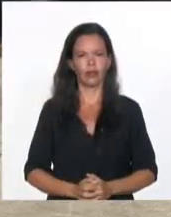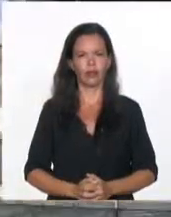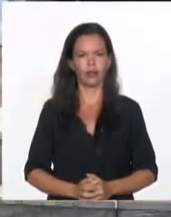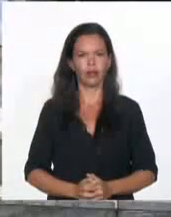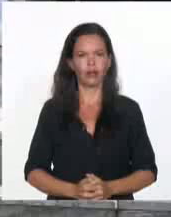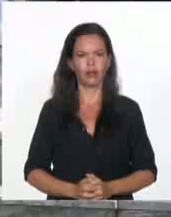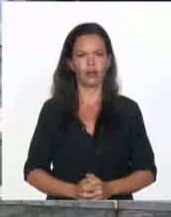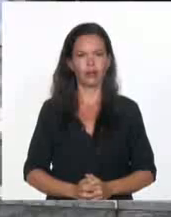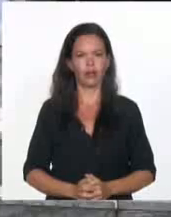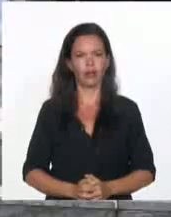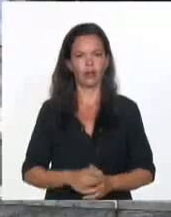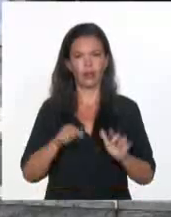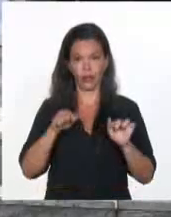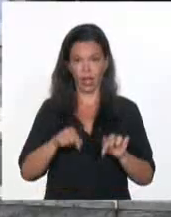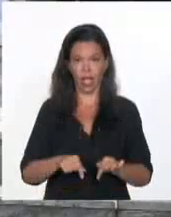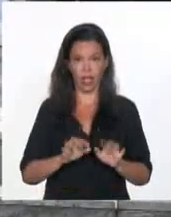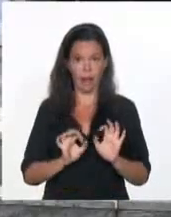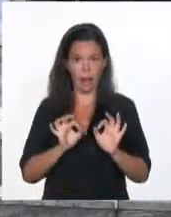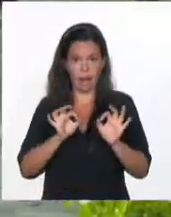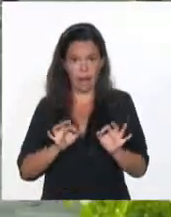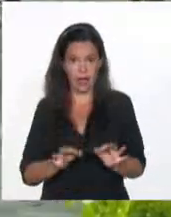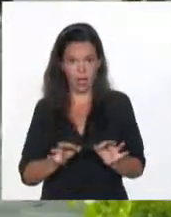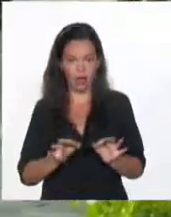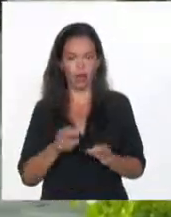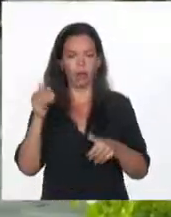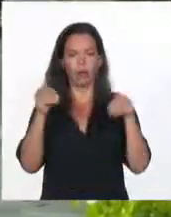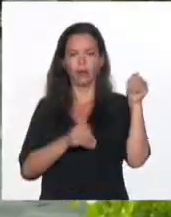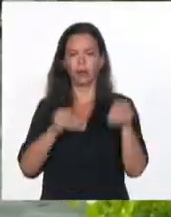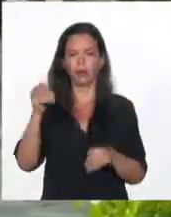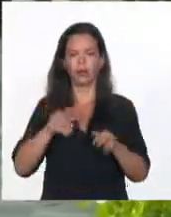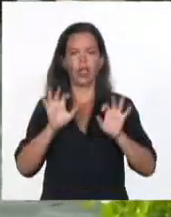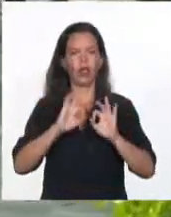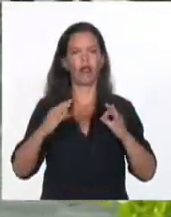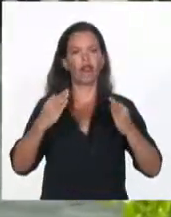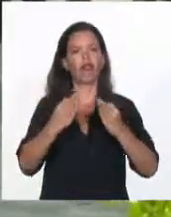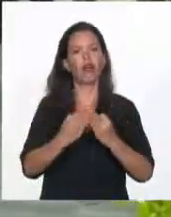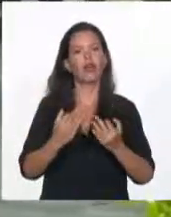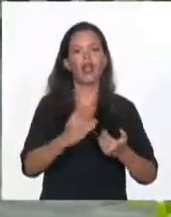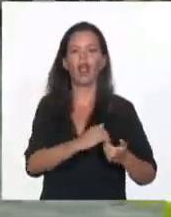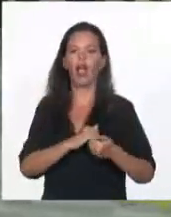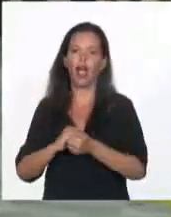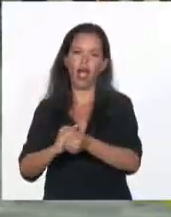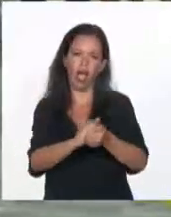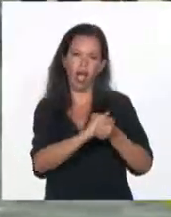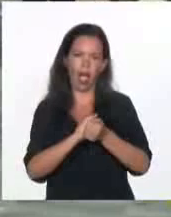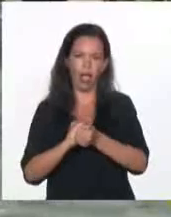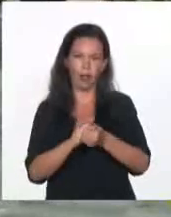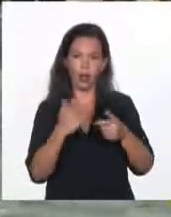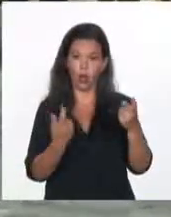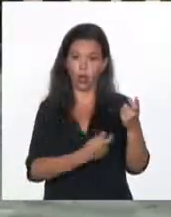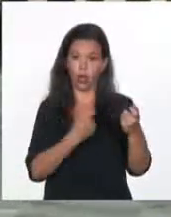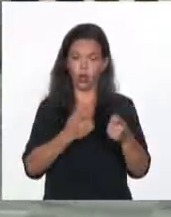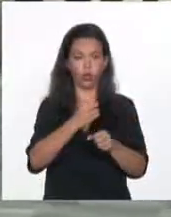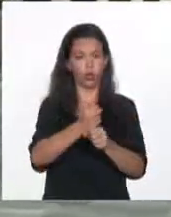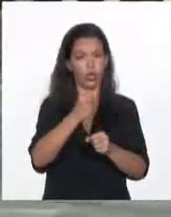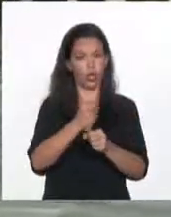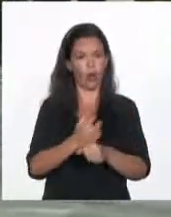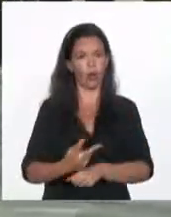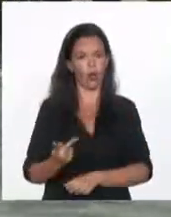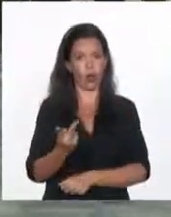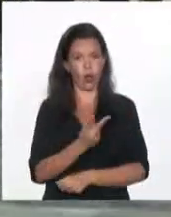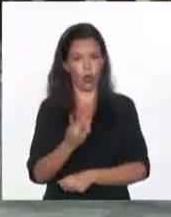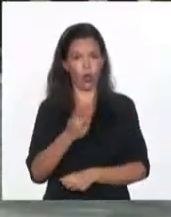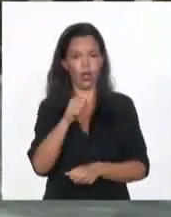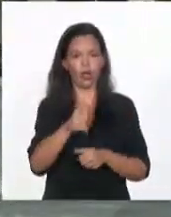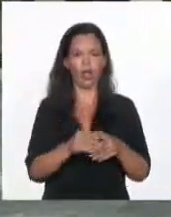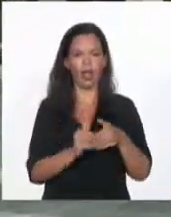En la ceremonia de inhumación, junto a los familiares, amigos y compañeros de lucha y trabajo de ambos revolucionarios, el líder de la Revolución